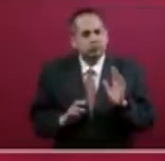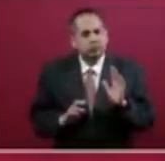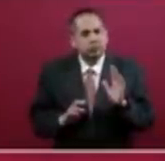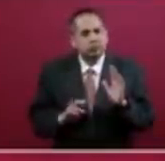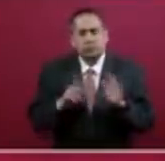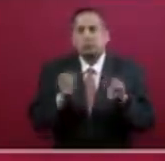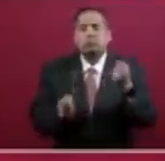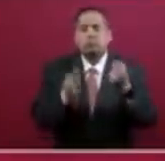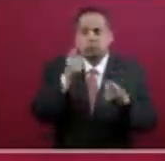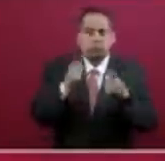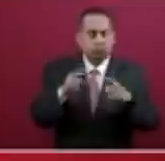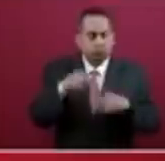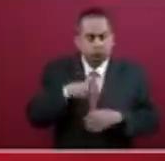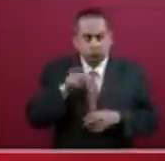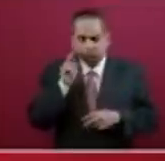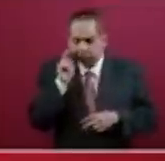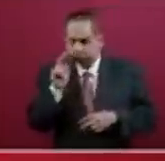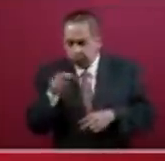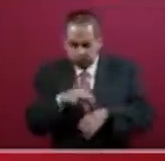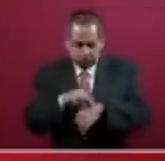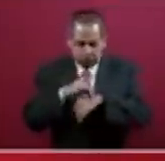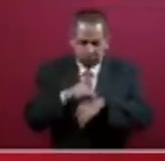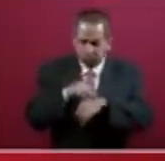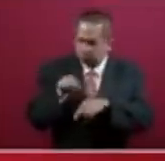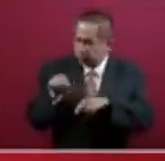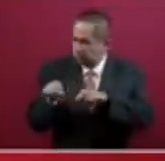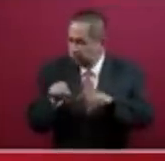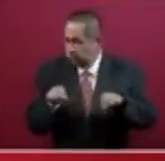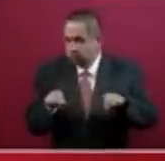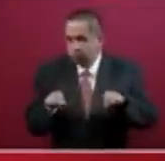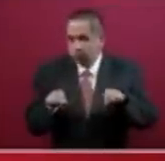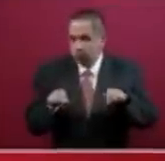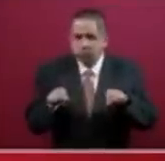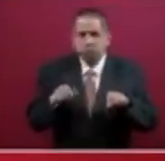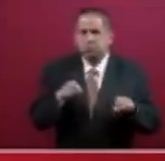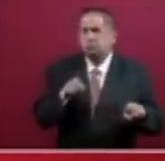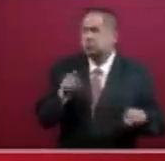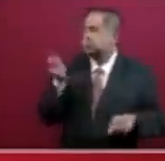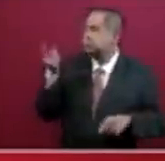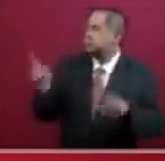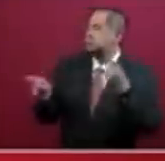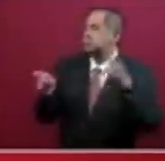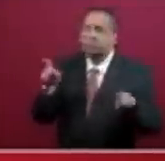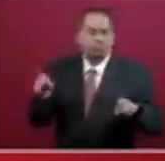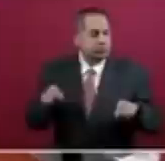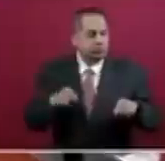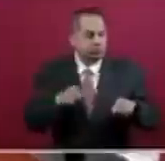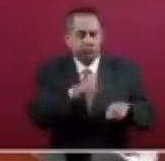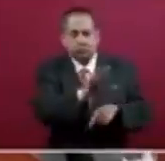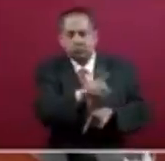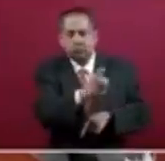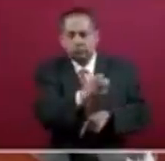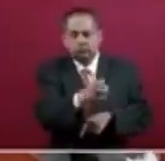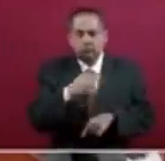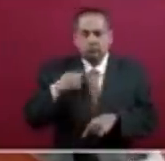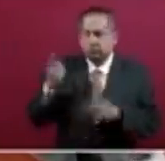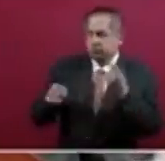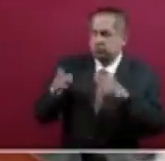en algunos casos yo puedo dar instrucciones en lo que nos corresponde, otras